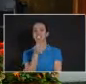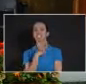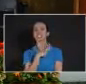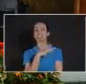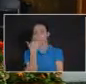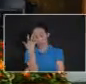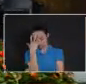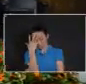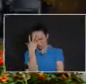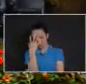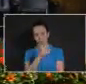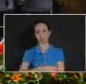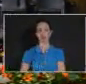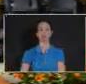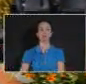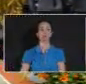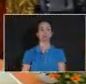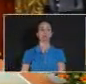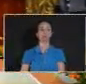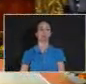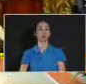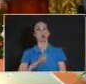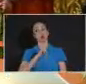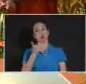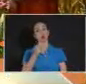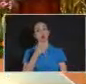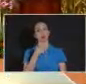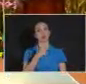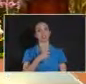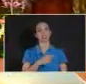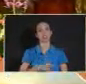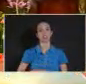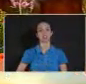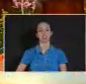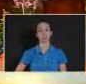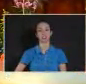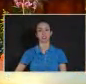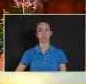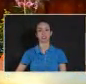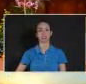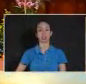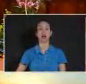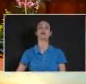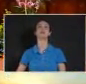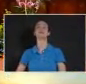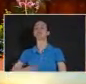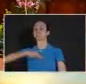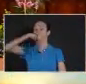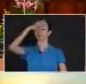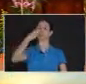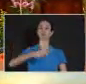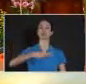Uno que estaba a la par, ese ya no dijo, ¿no será que anda mal? Está en pecado.